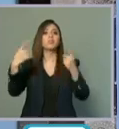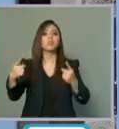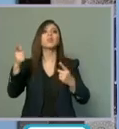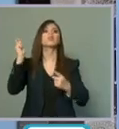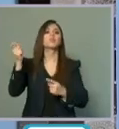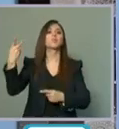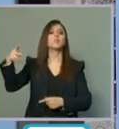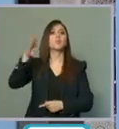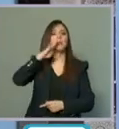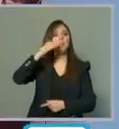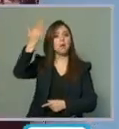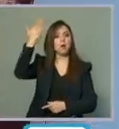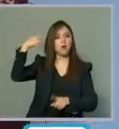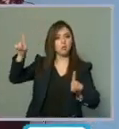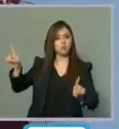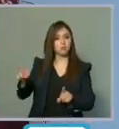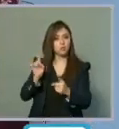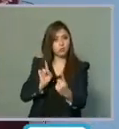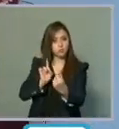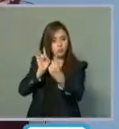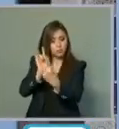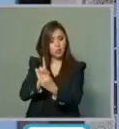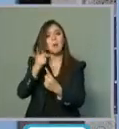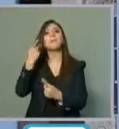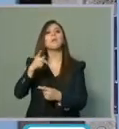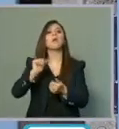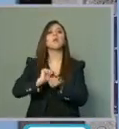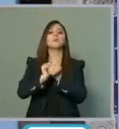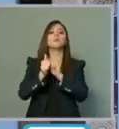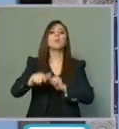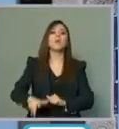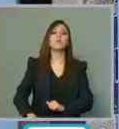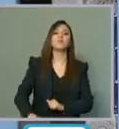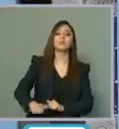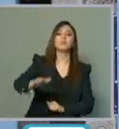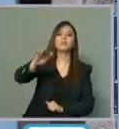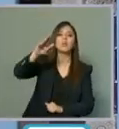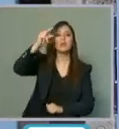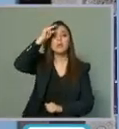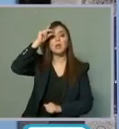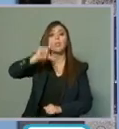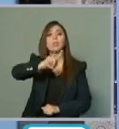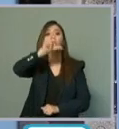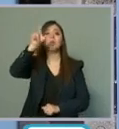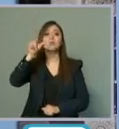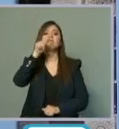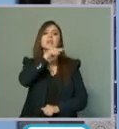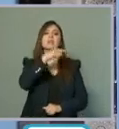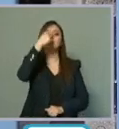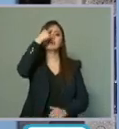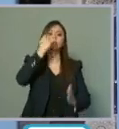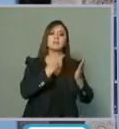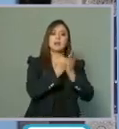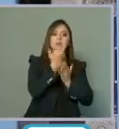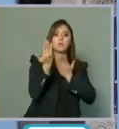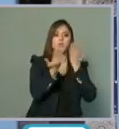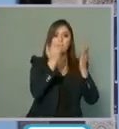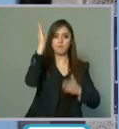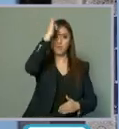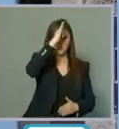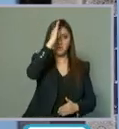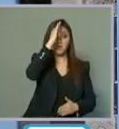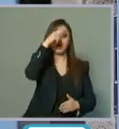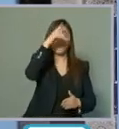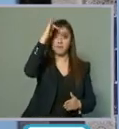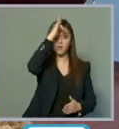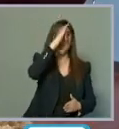ambiente muy privilegiado en ese sentido, ¿no? En cuanto al crecimiento intelectual, y él estudió filosofía, carrera que no ejerce, pero empieza a